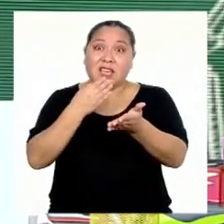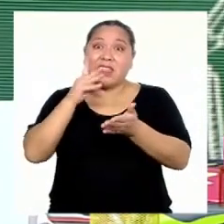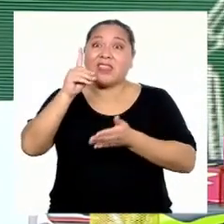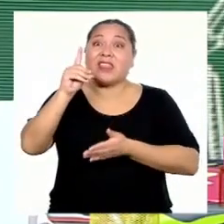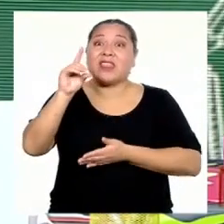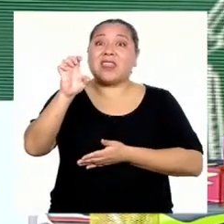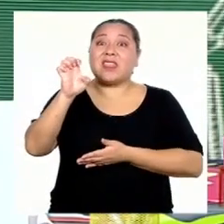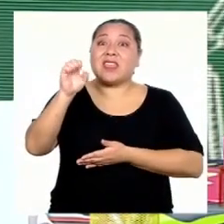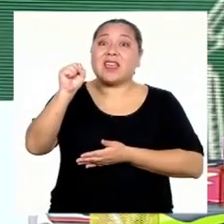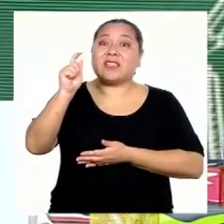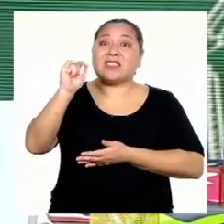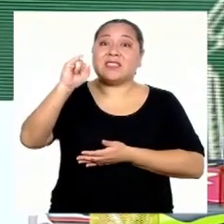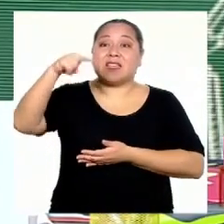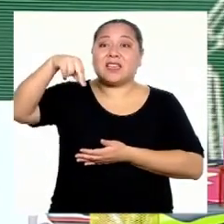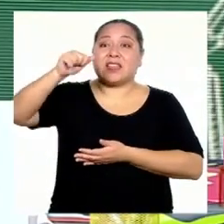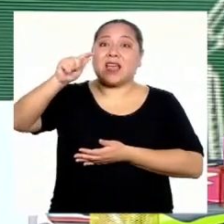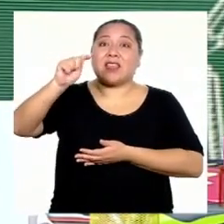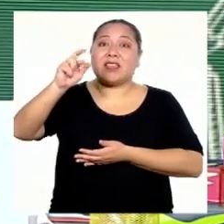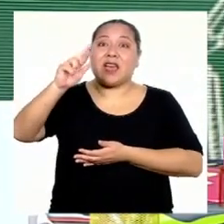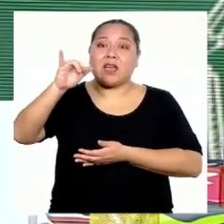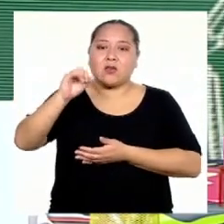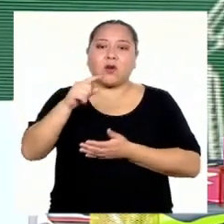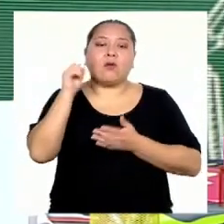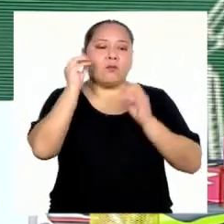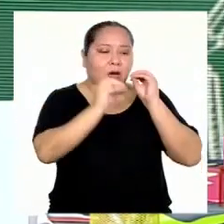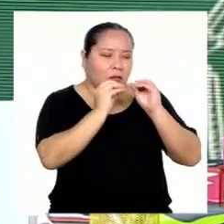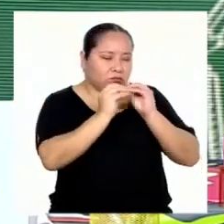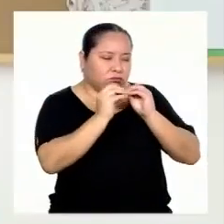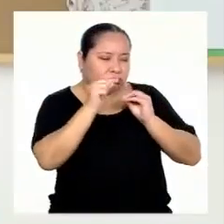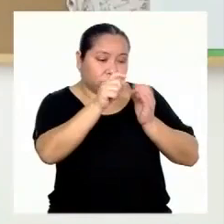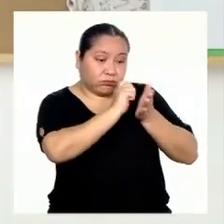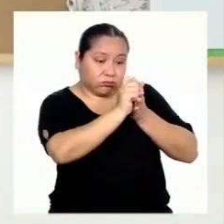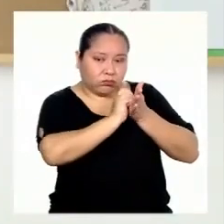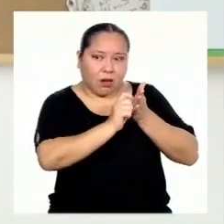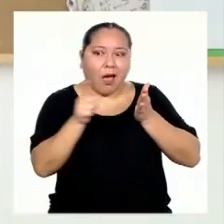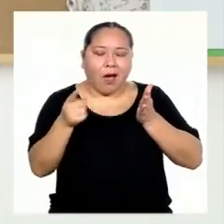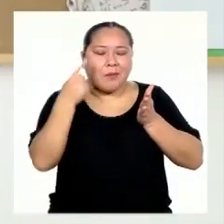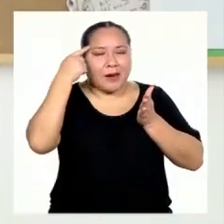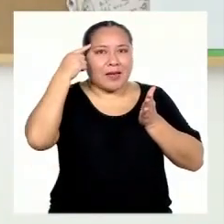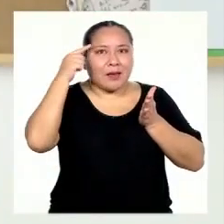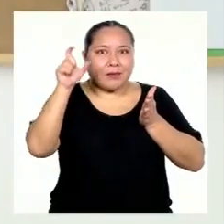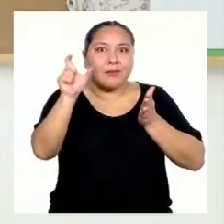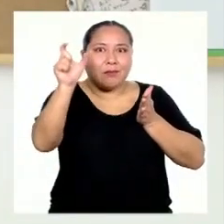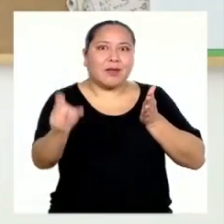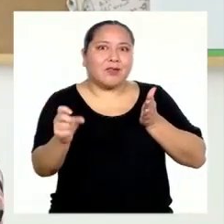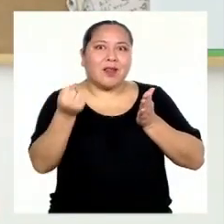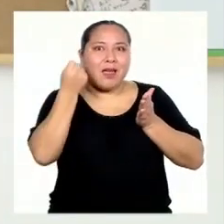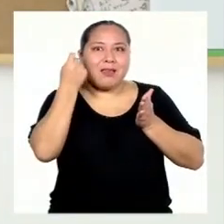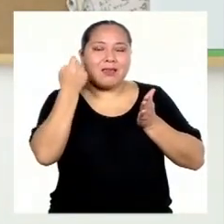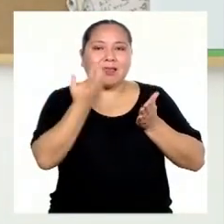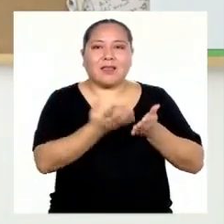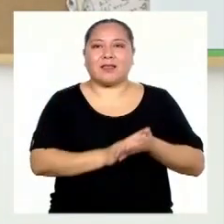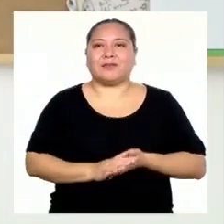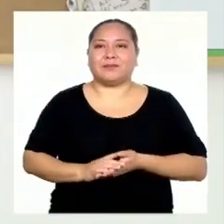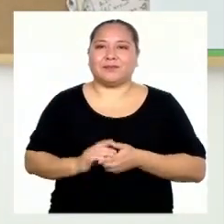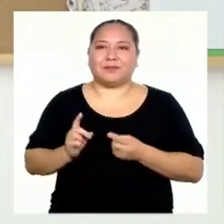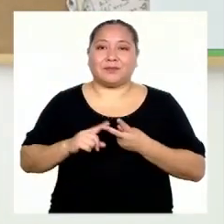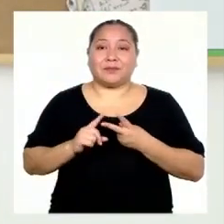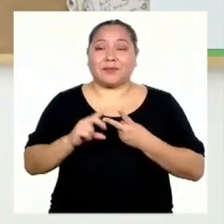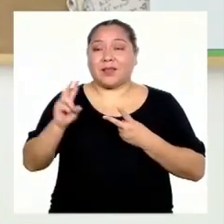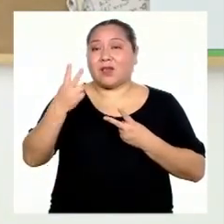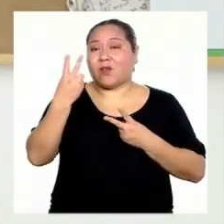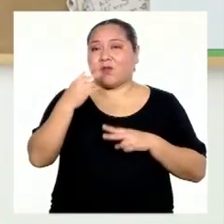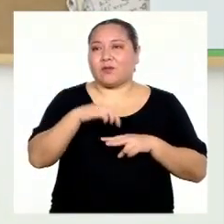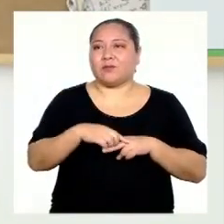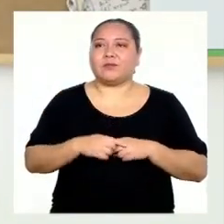a las características de nuestro destinatario para que sea más efectivo. Ahora vamos con el segundo paso de la planificación.